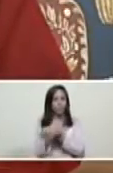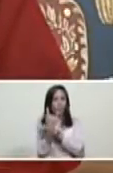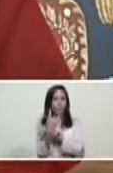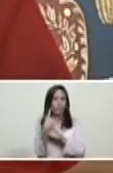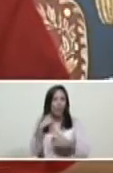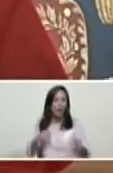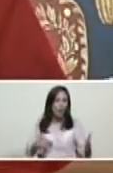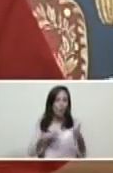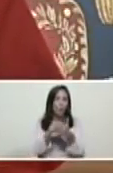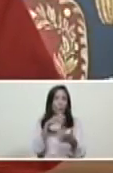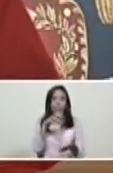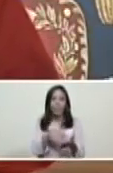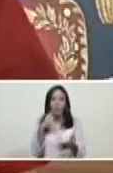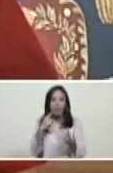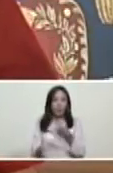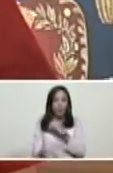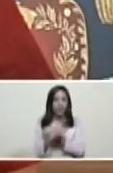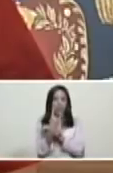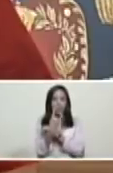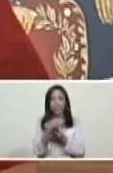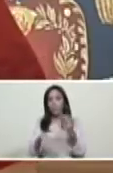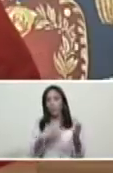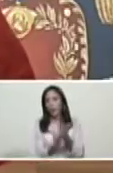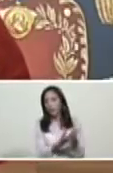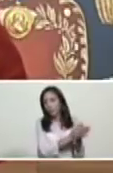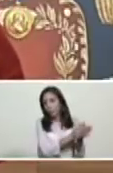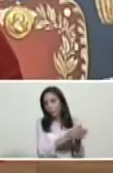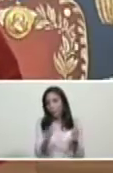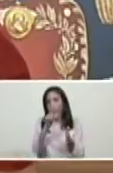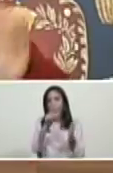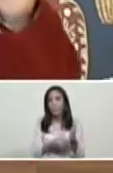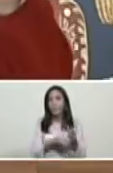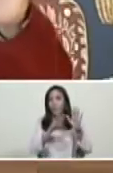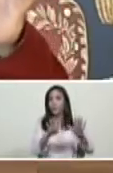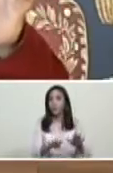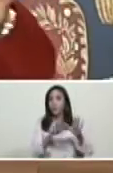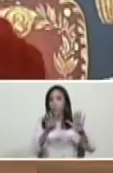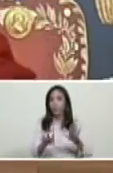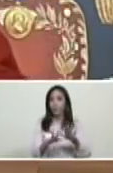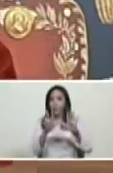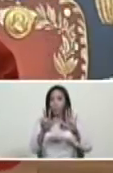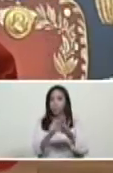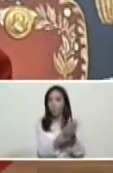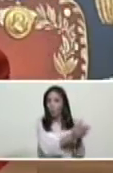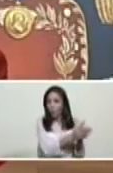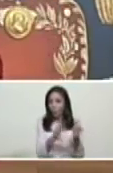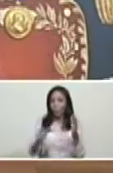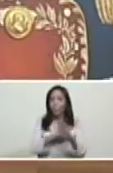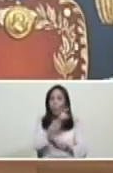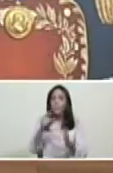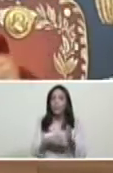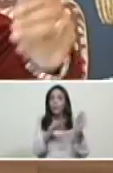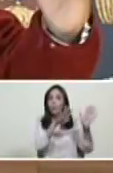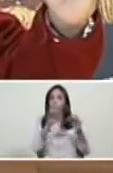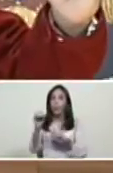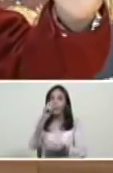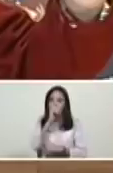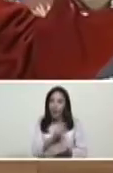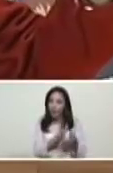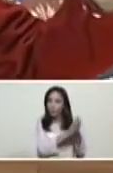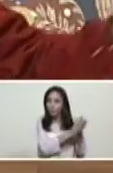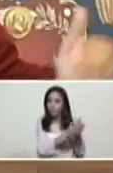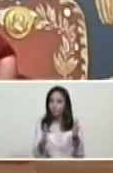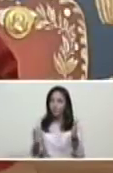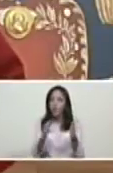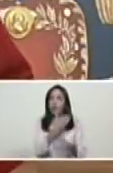Estado, hasta 1998, transcurrieron 90 años, casi exactos. Diciembre